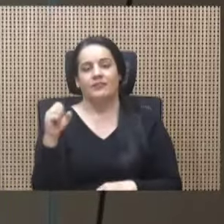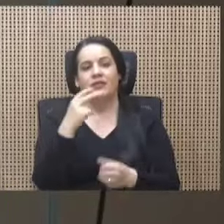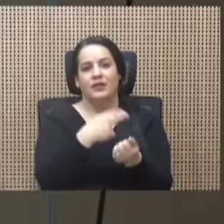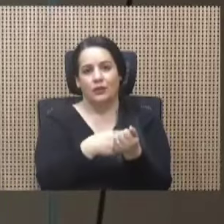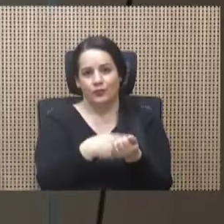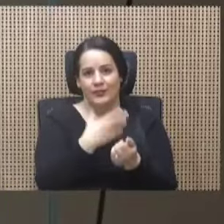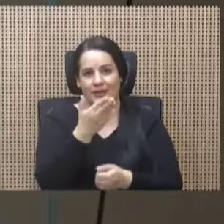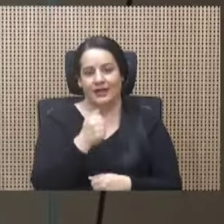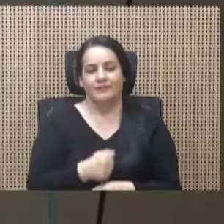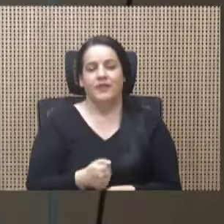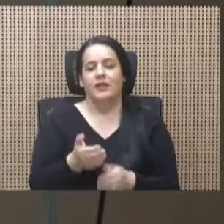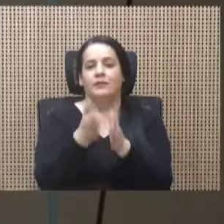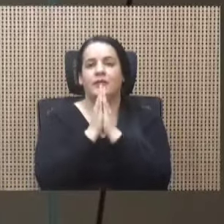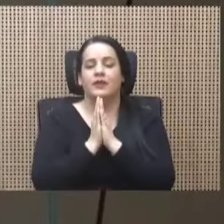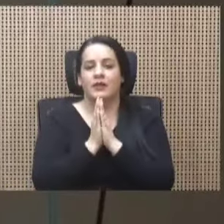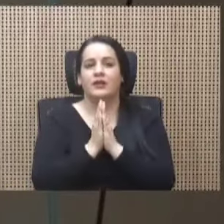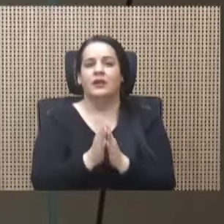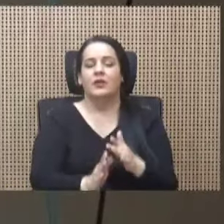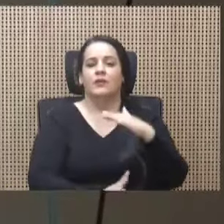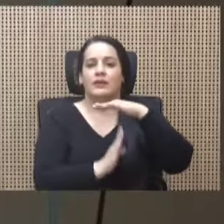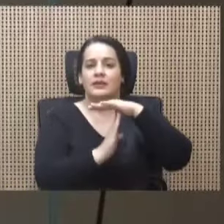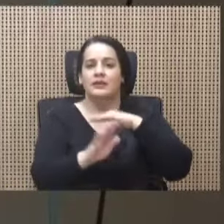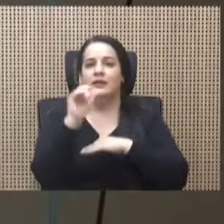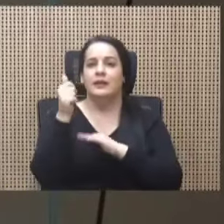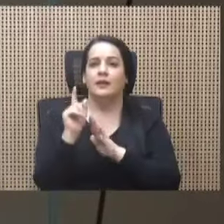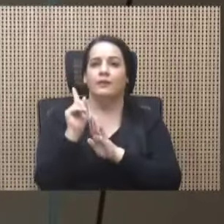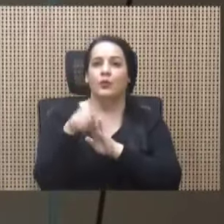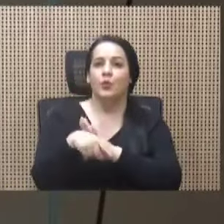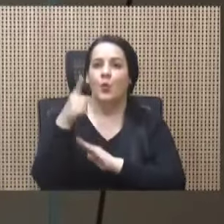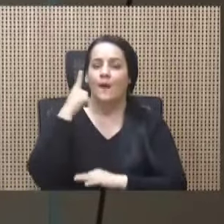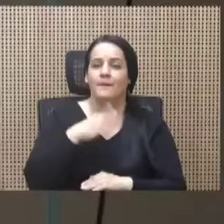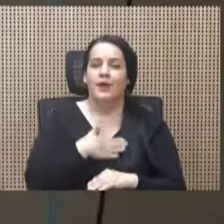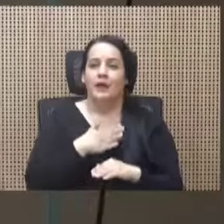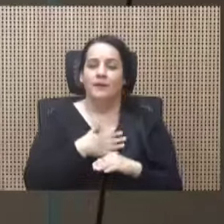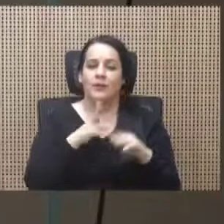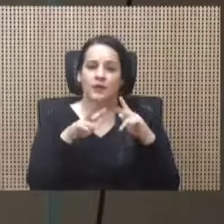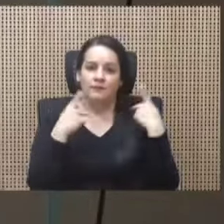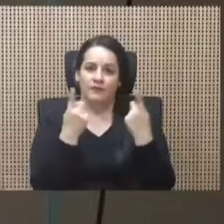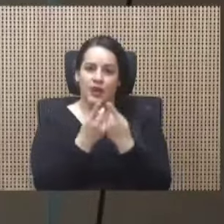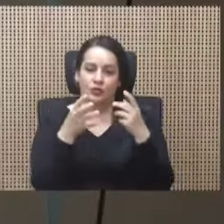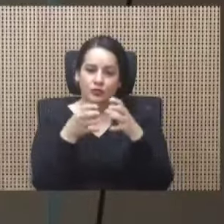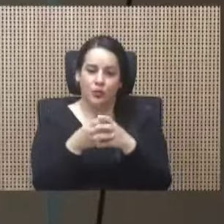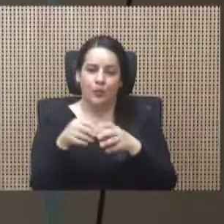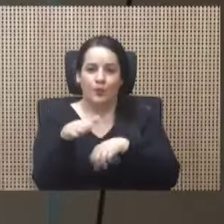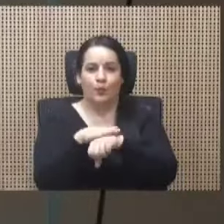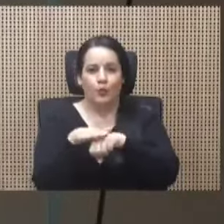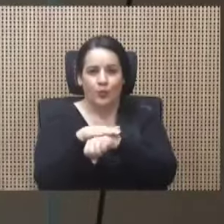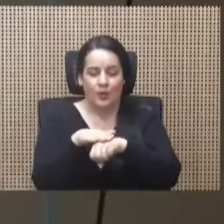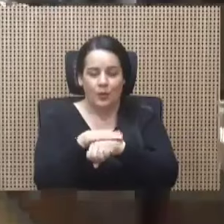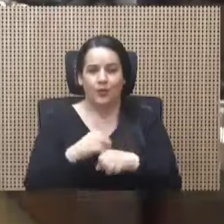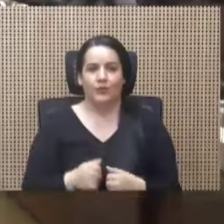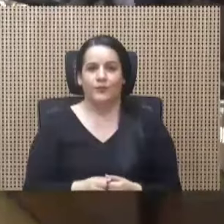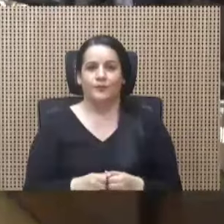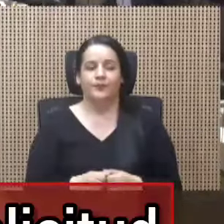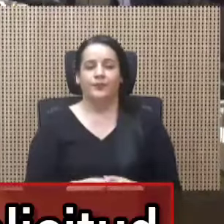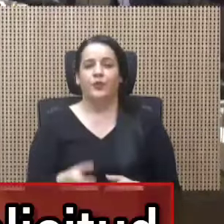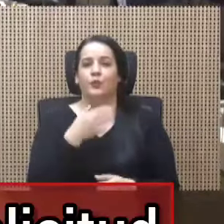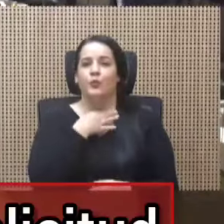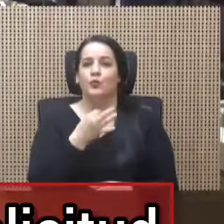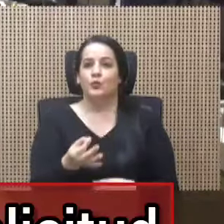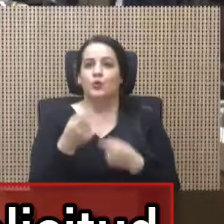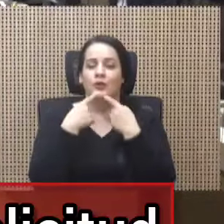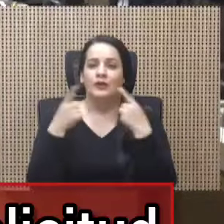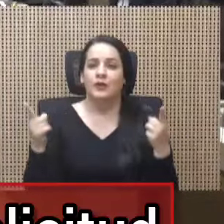Rodrigo, un receso de hasta diez minutos para mi fracción. Por favor. Mucho gusto. Se